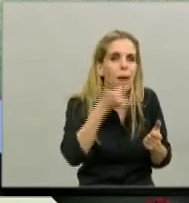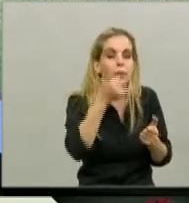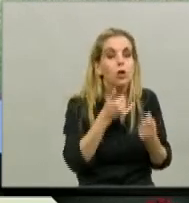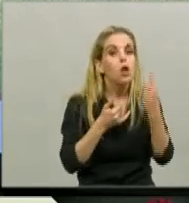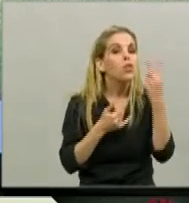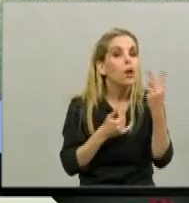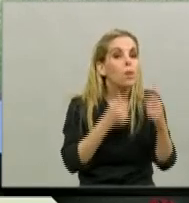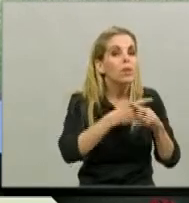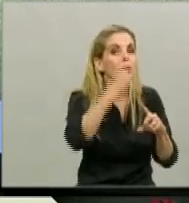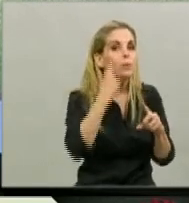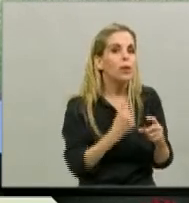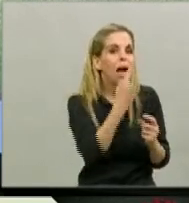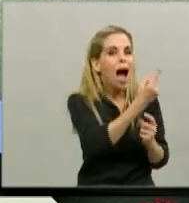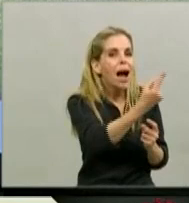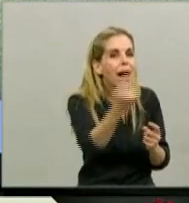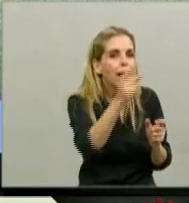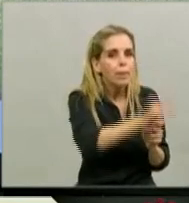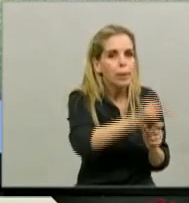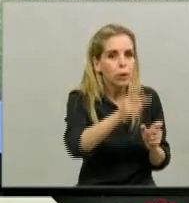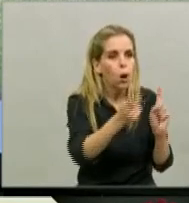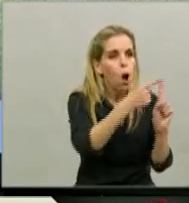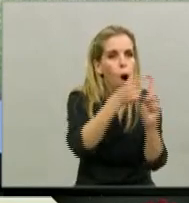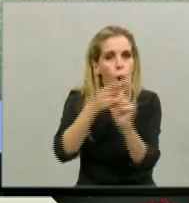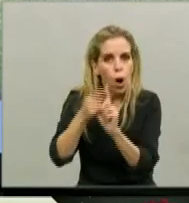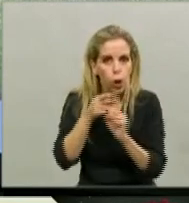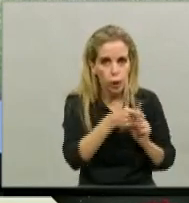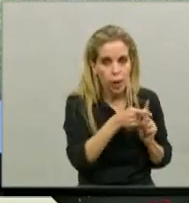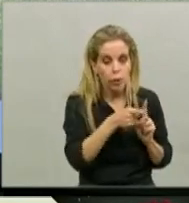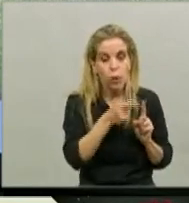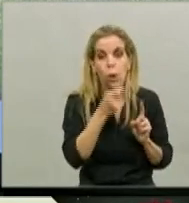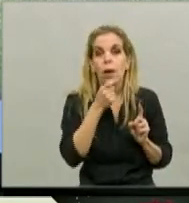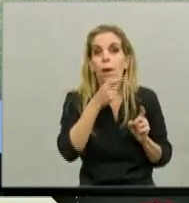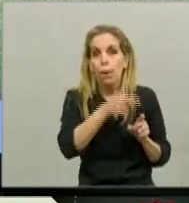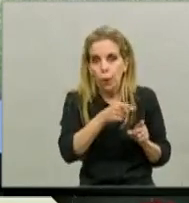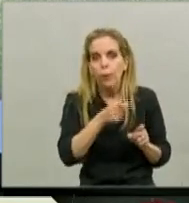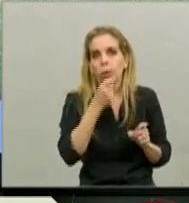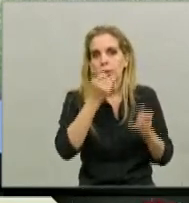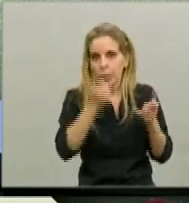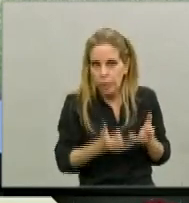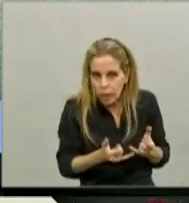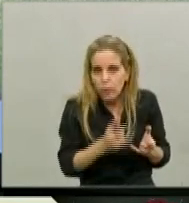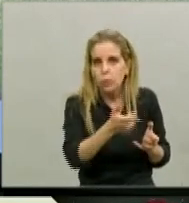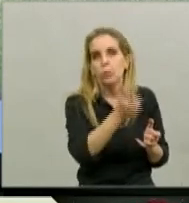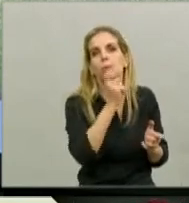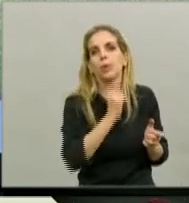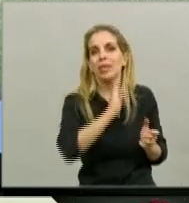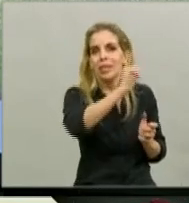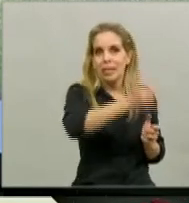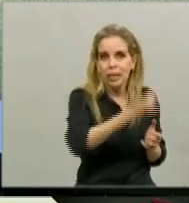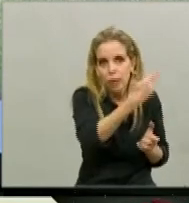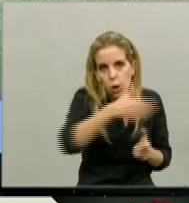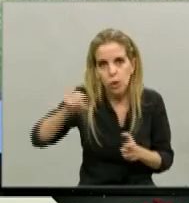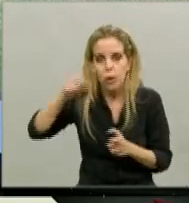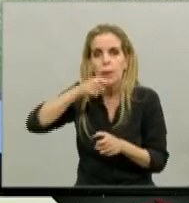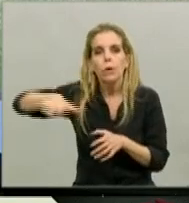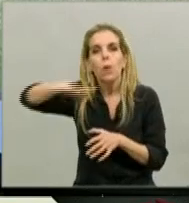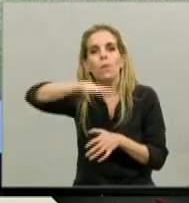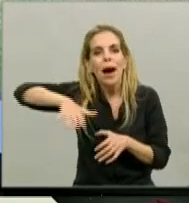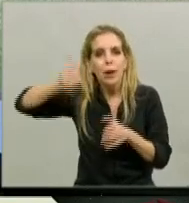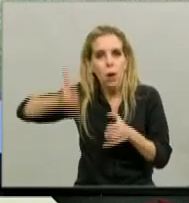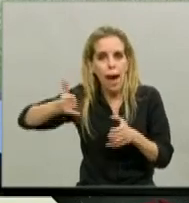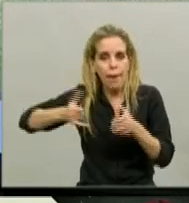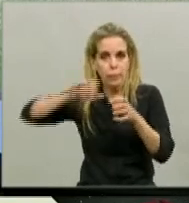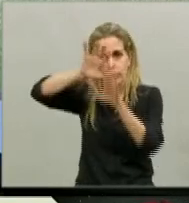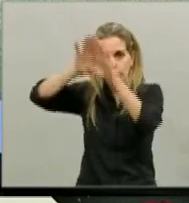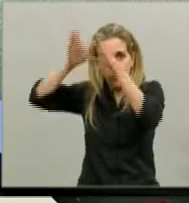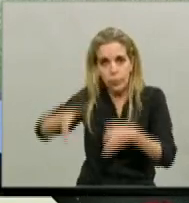síntomas. En el momento que los hacen, se los testea, se los lleva a un centro de testeo que tenemos en cada uno de los barrios de la ciudad.